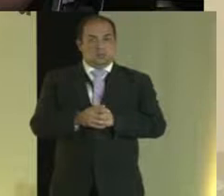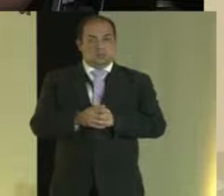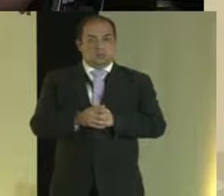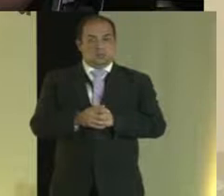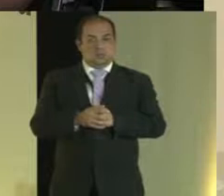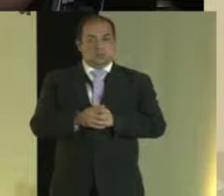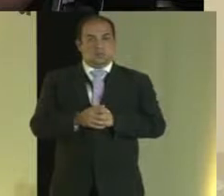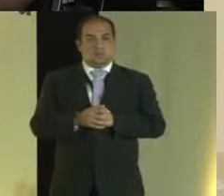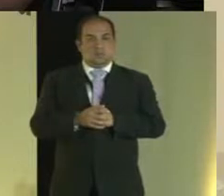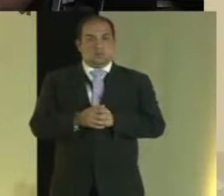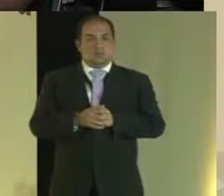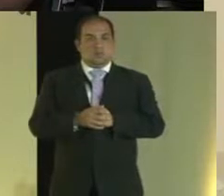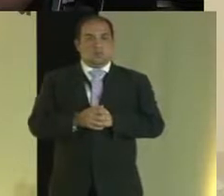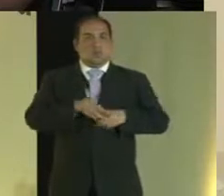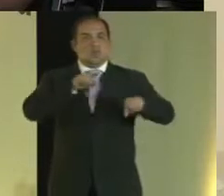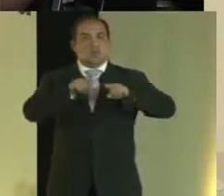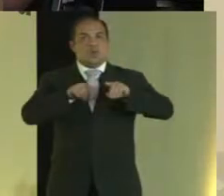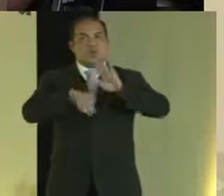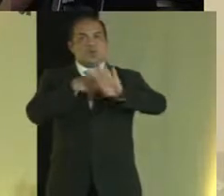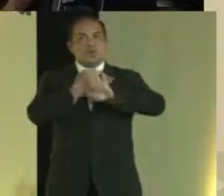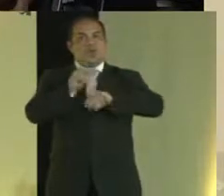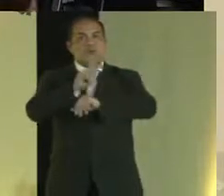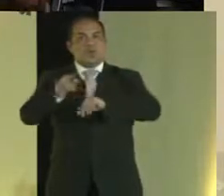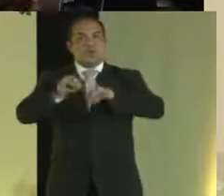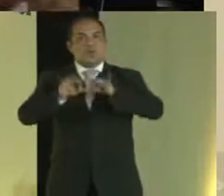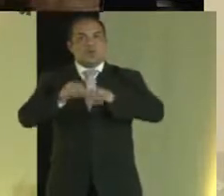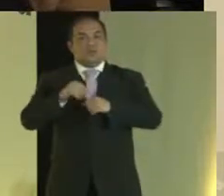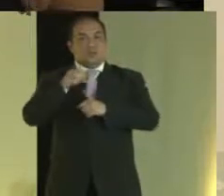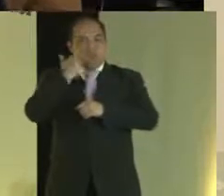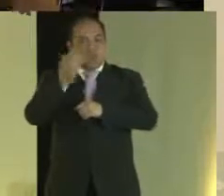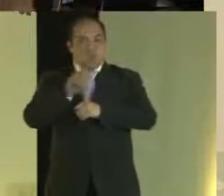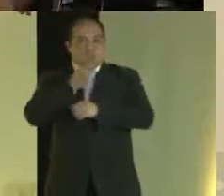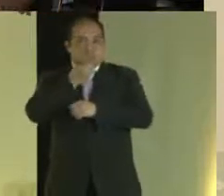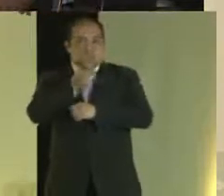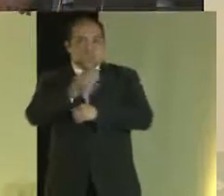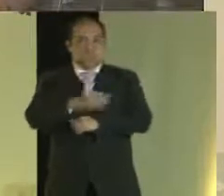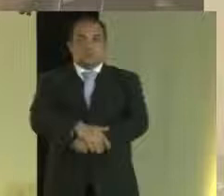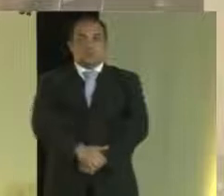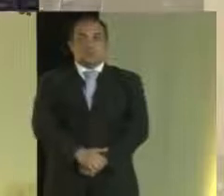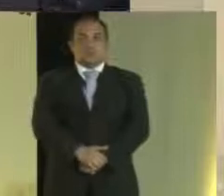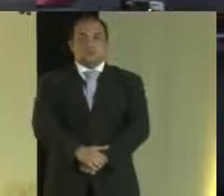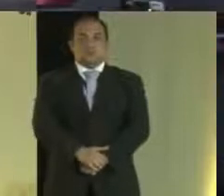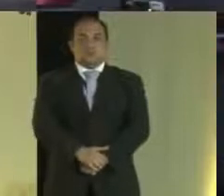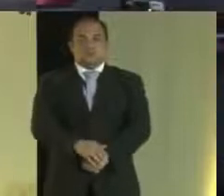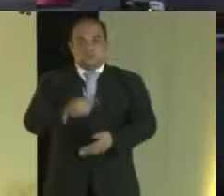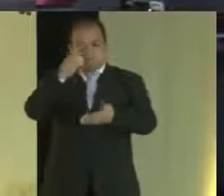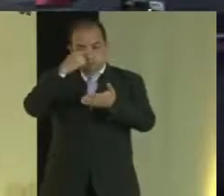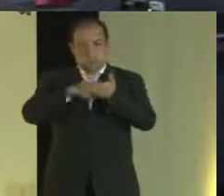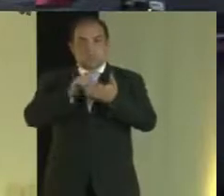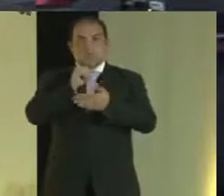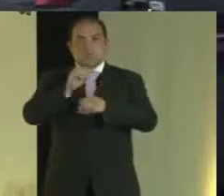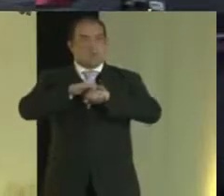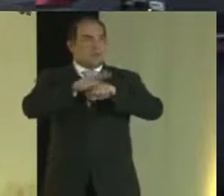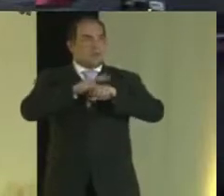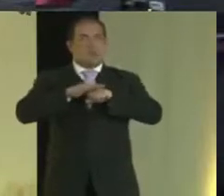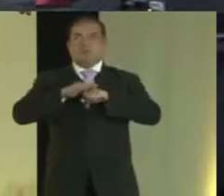a sus pueblos originarios. Eso quisiera proponer. Okay. Creo que ya nadie más pidió la